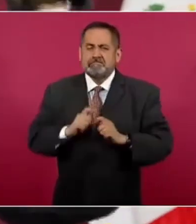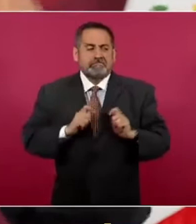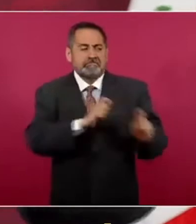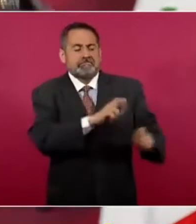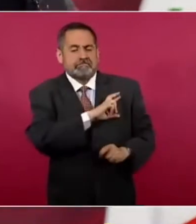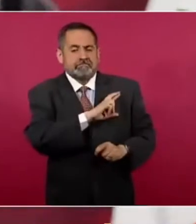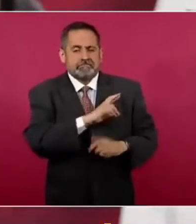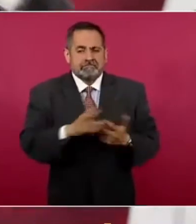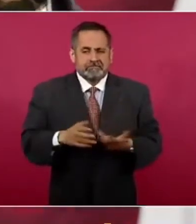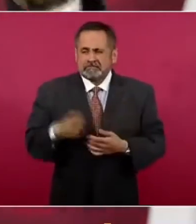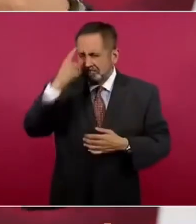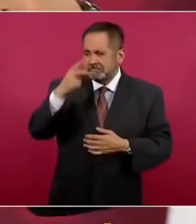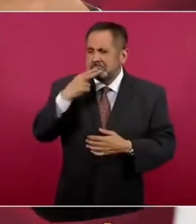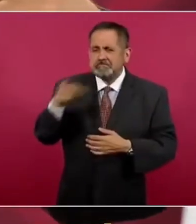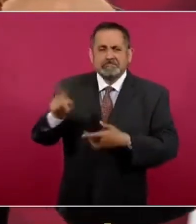si no iban a despachar